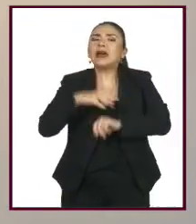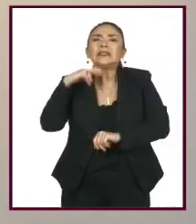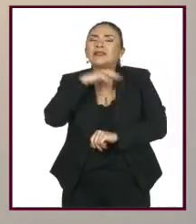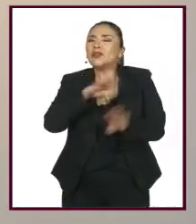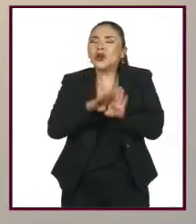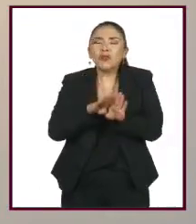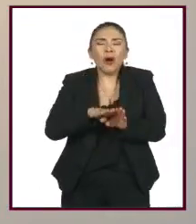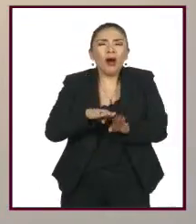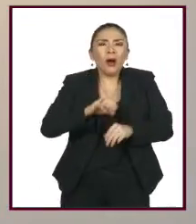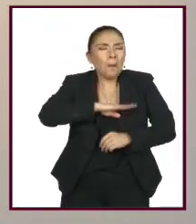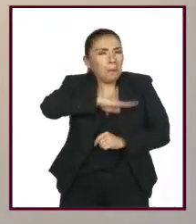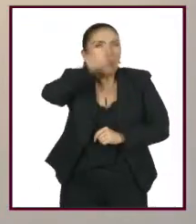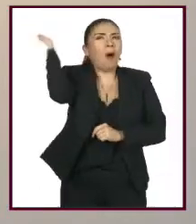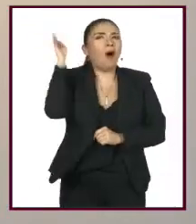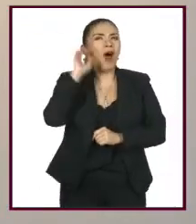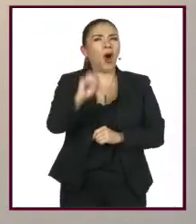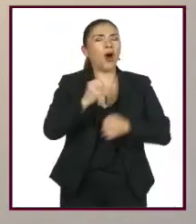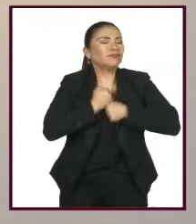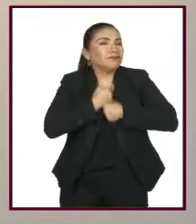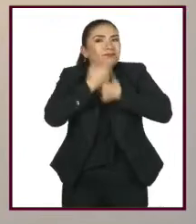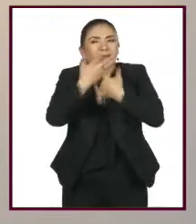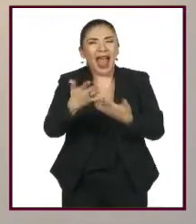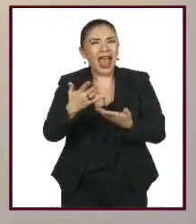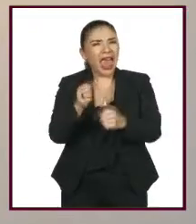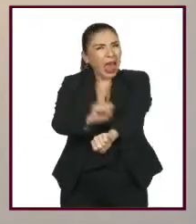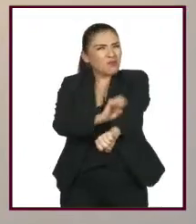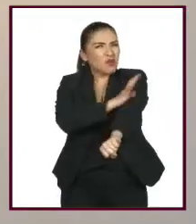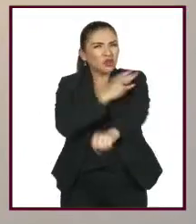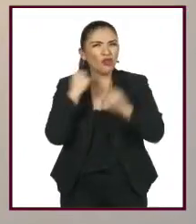¿no? Como por ejemplo en esta gráfica podemos ver